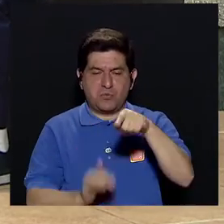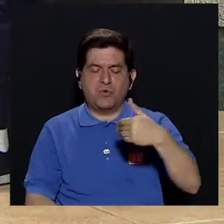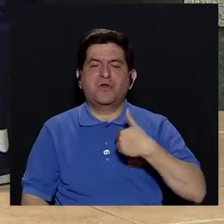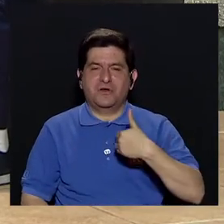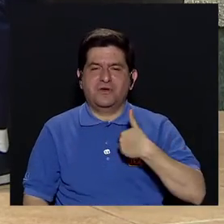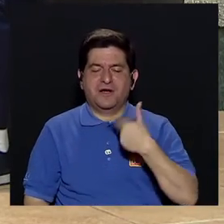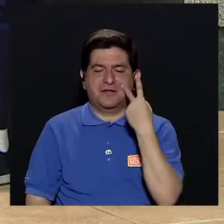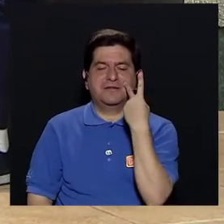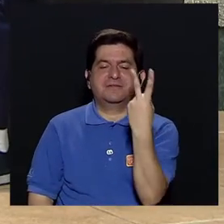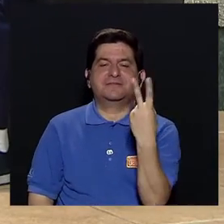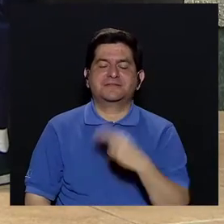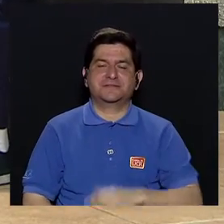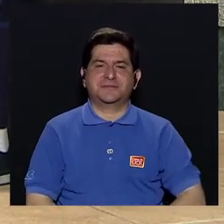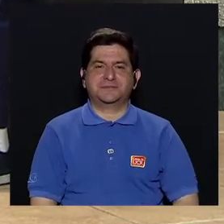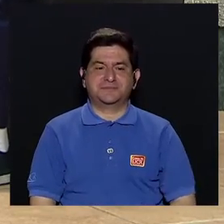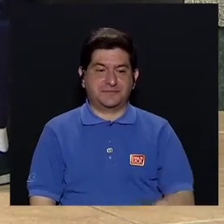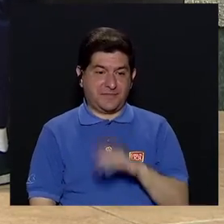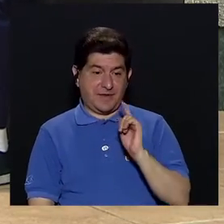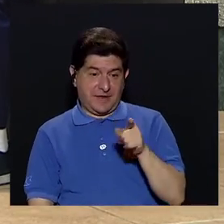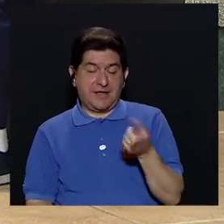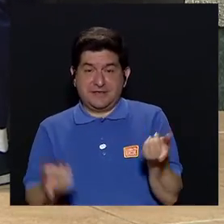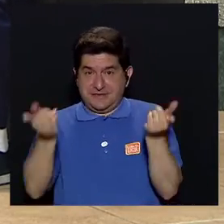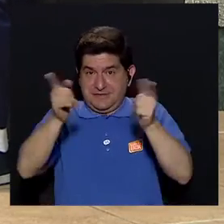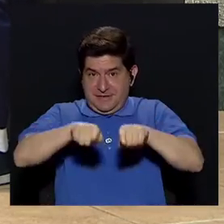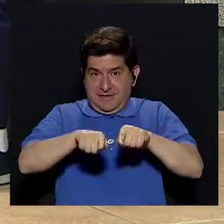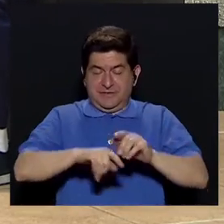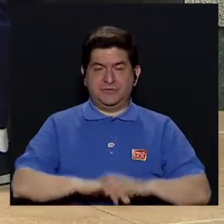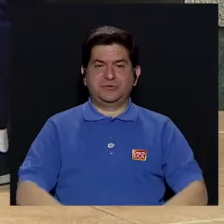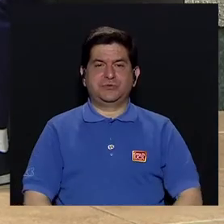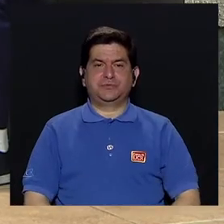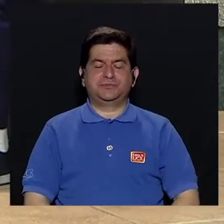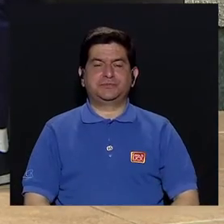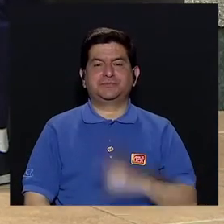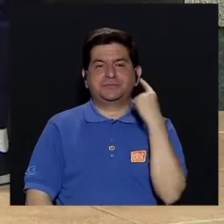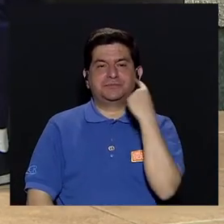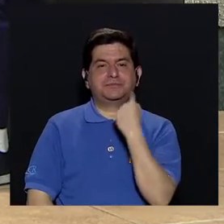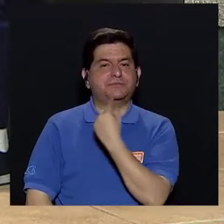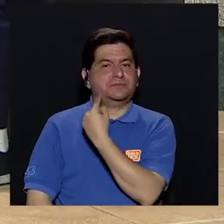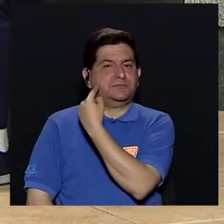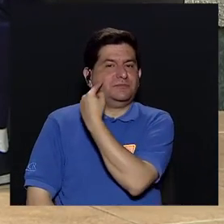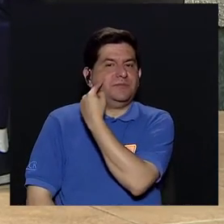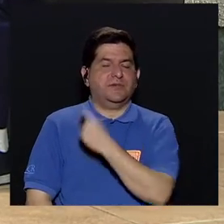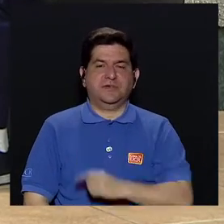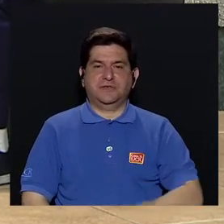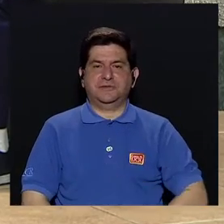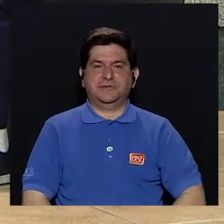que tenemos acá, ¿verdad? Aquí tenemos una mandíbula